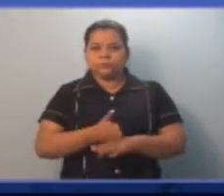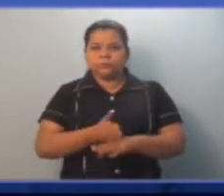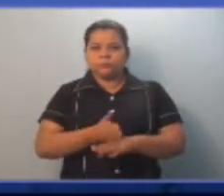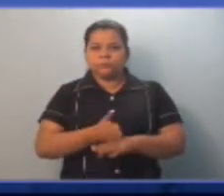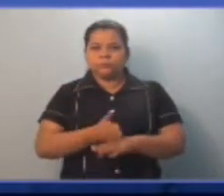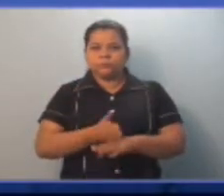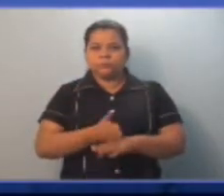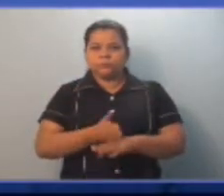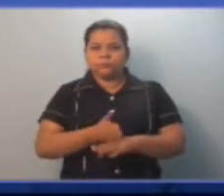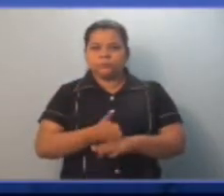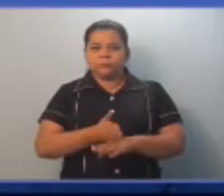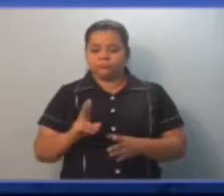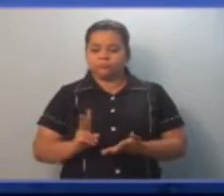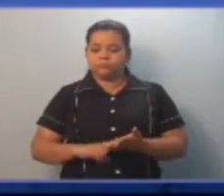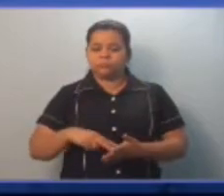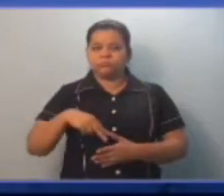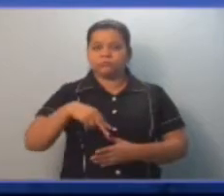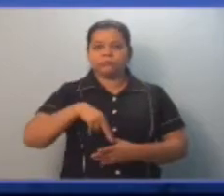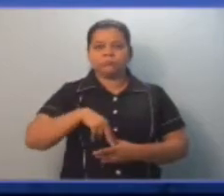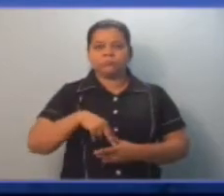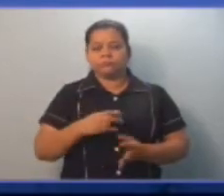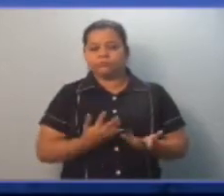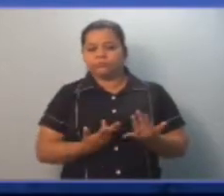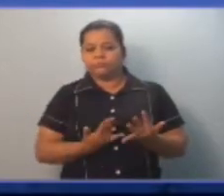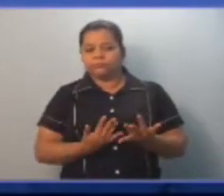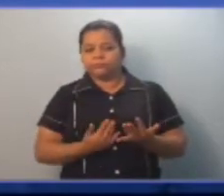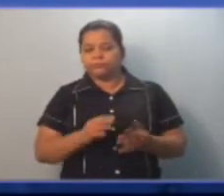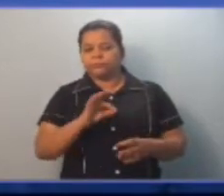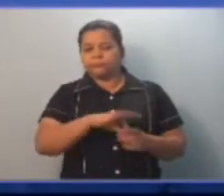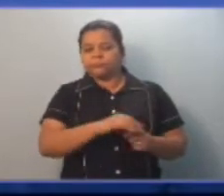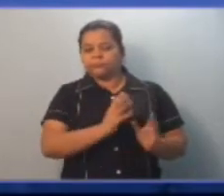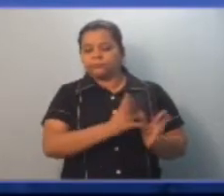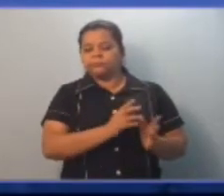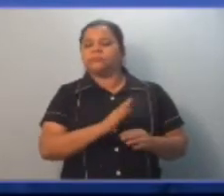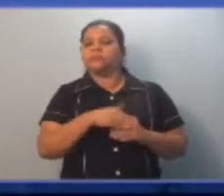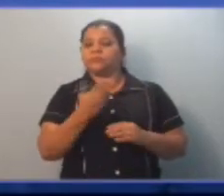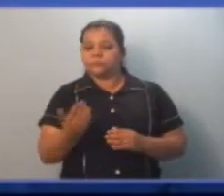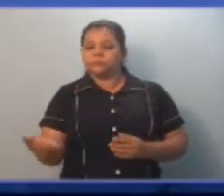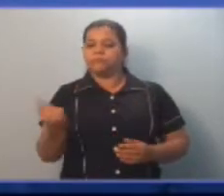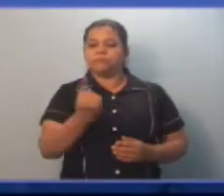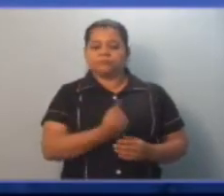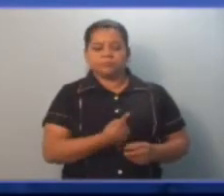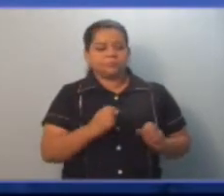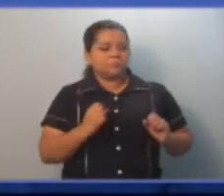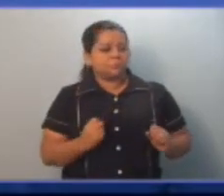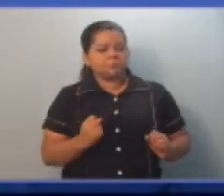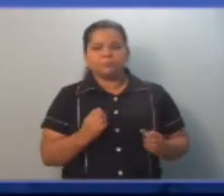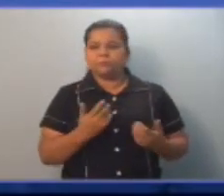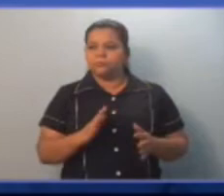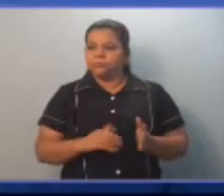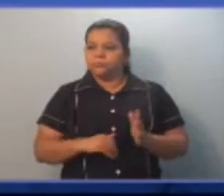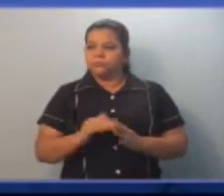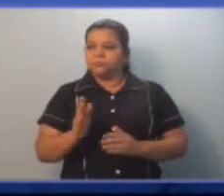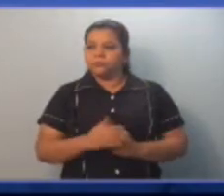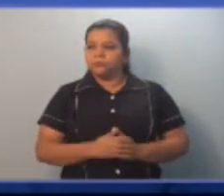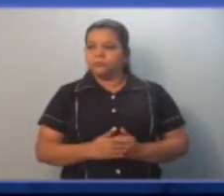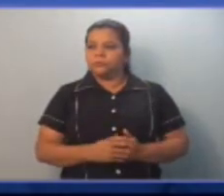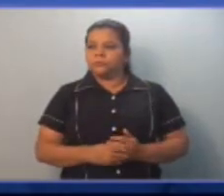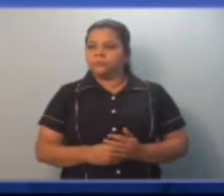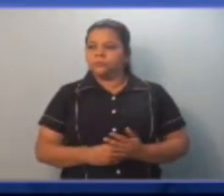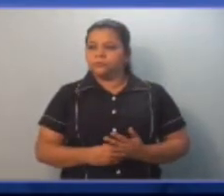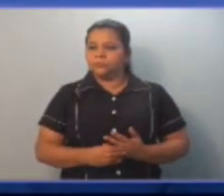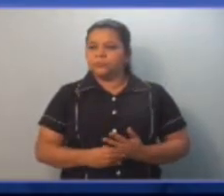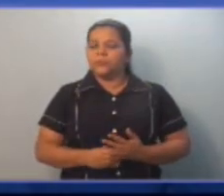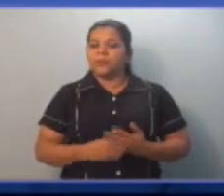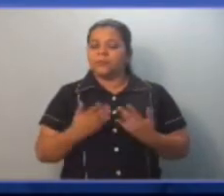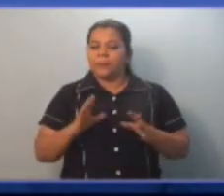levantan, esperan que se vote y después regresan a sentarse como que si nada ha pasado. Yo creo que eso se tiene que poner en